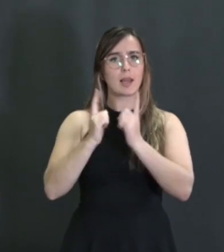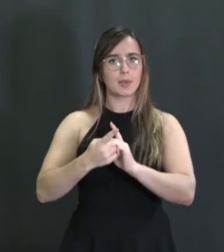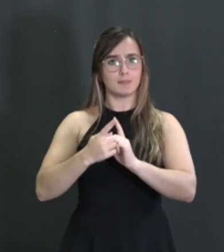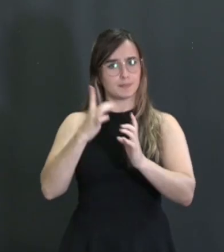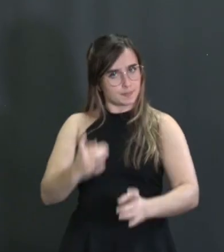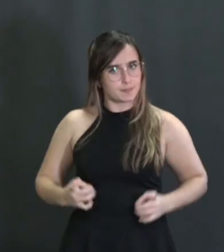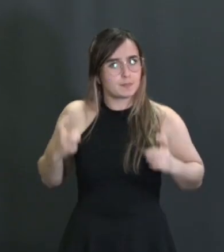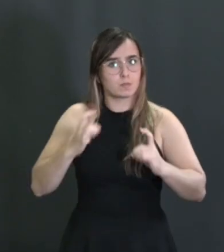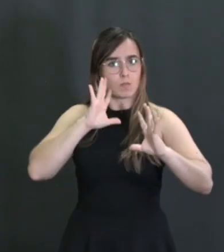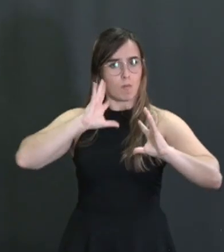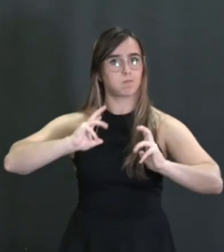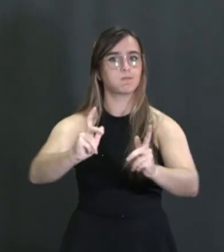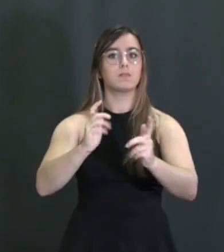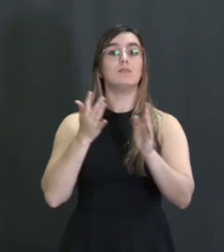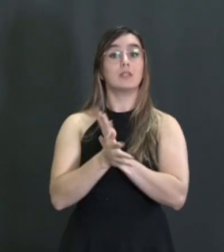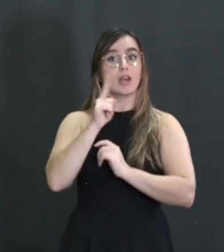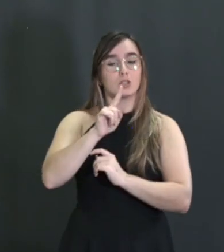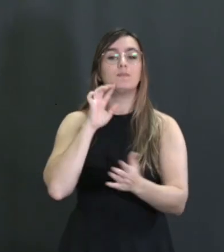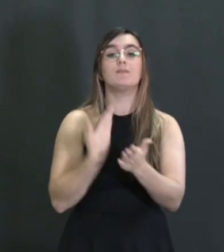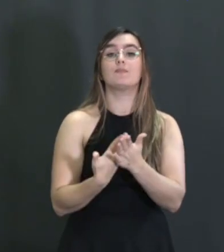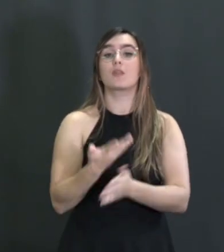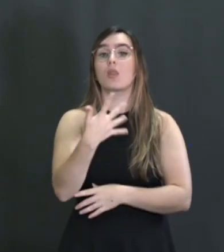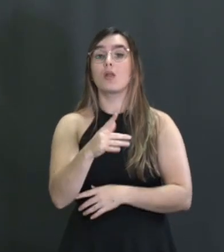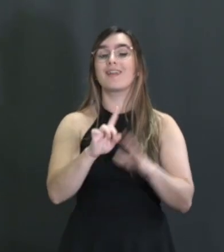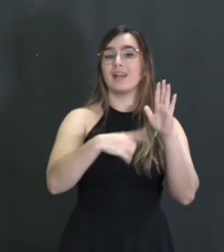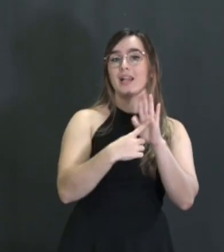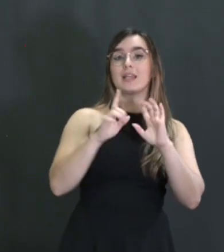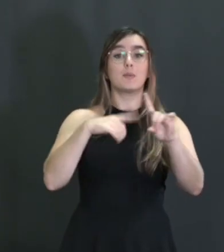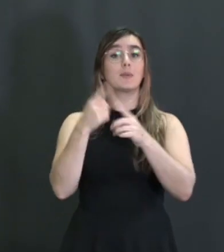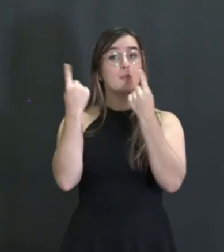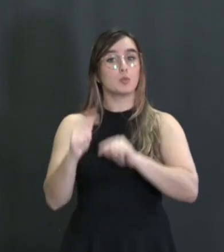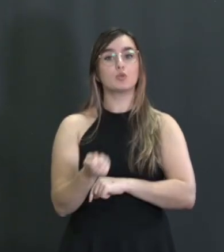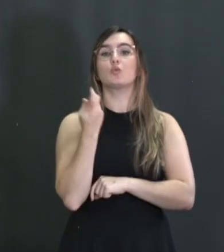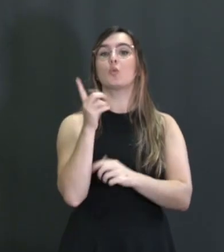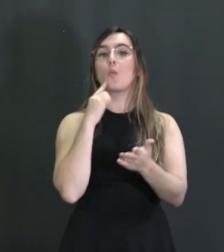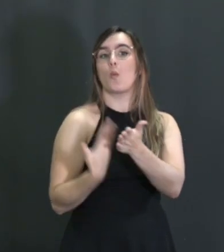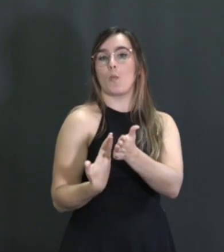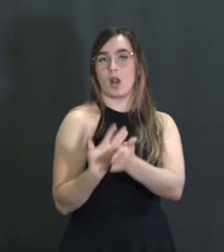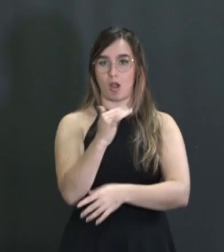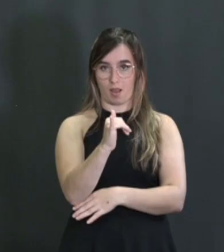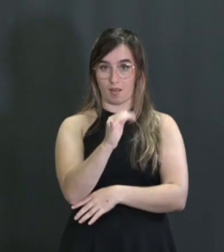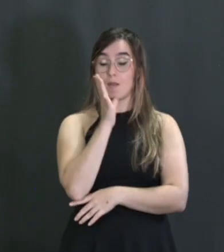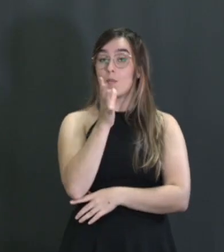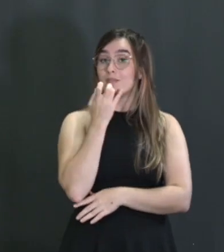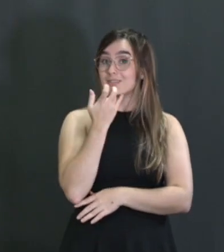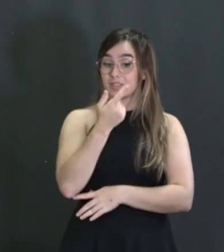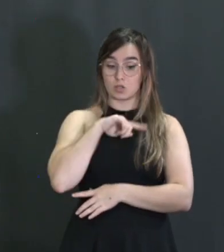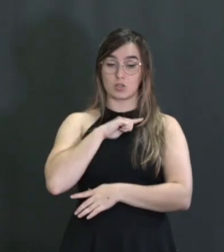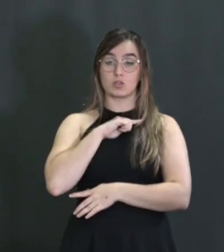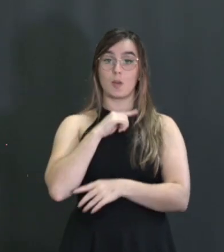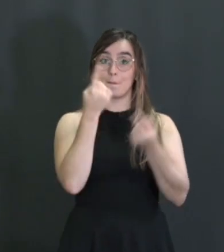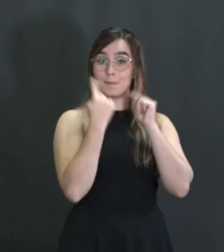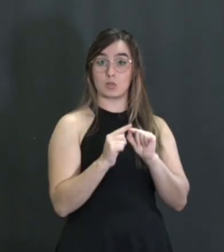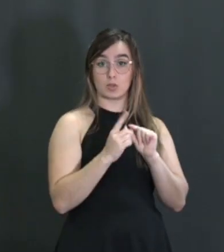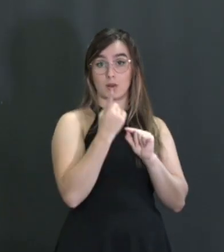Jesús, en las leyes y en los números presupuestarios. Mientras tengamos la mitad prácticamente de presupuesto en